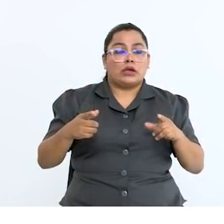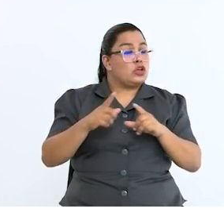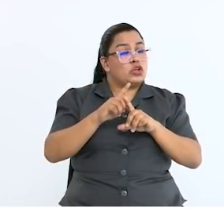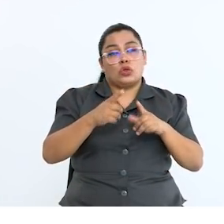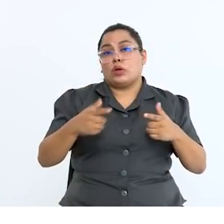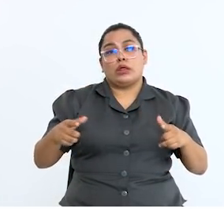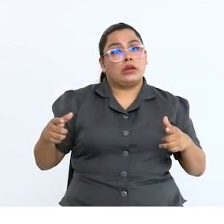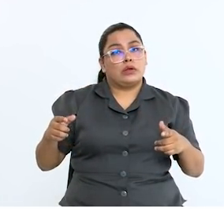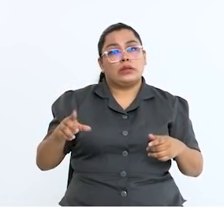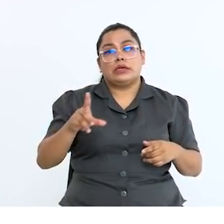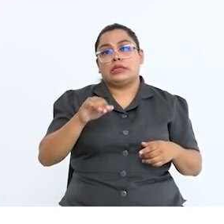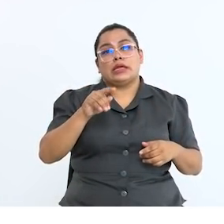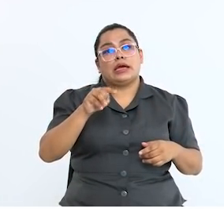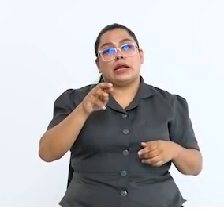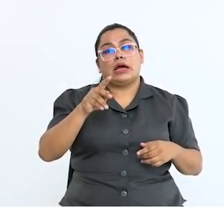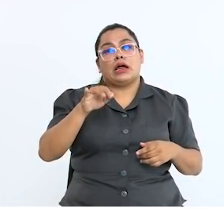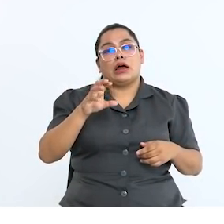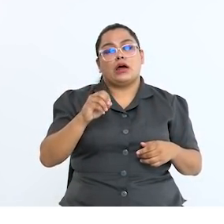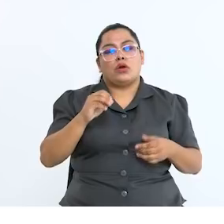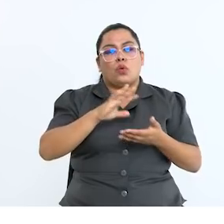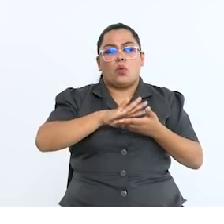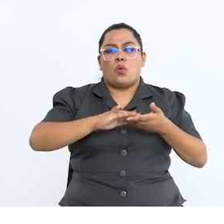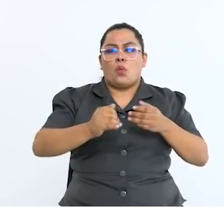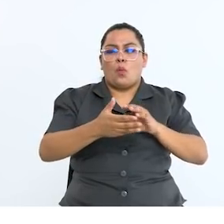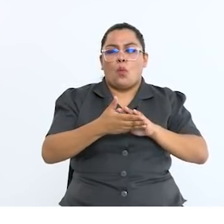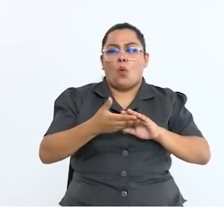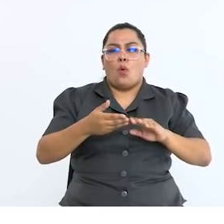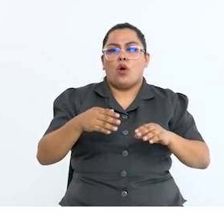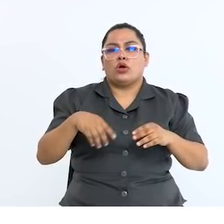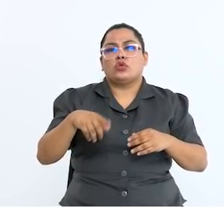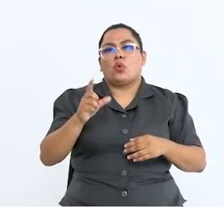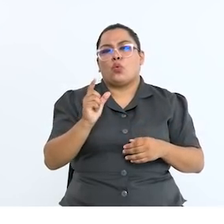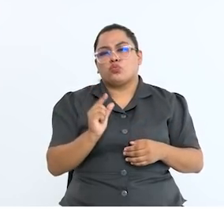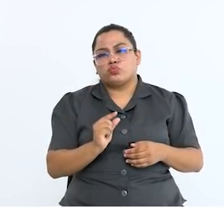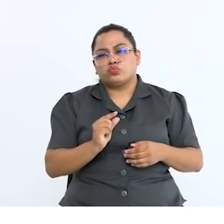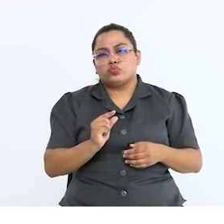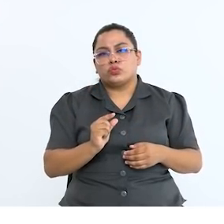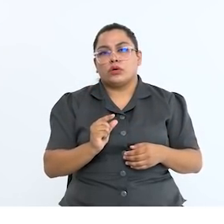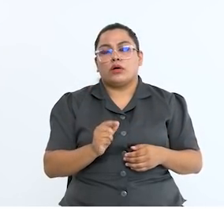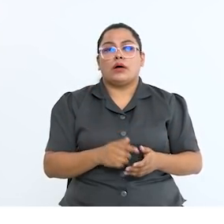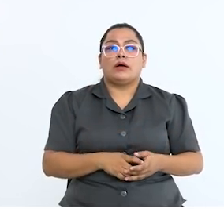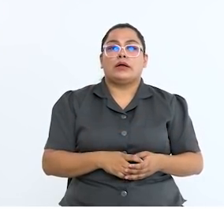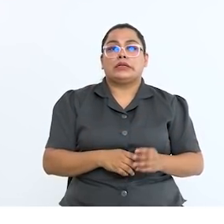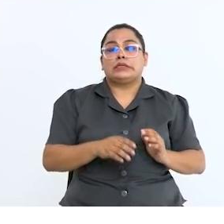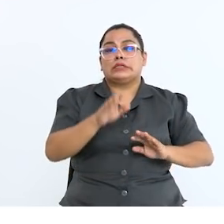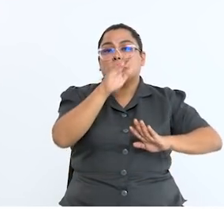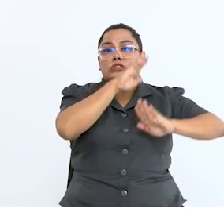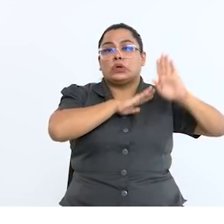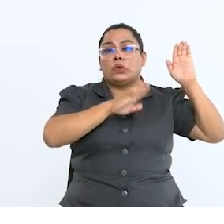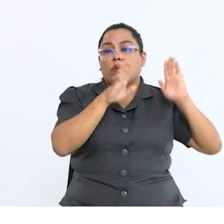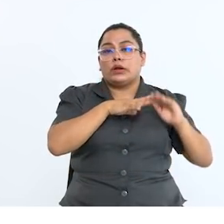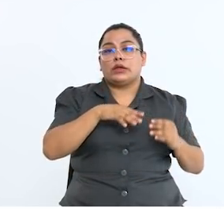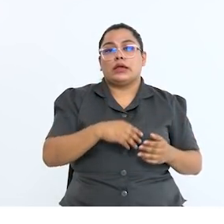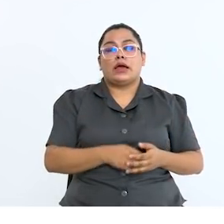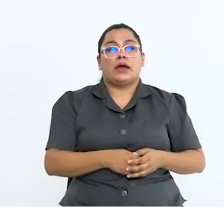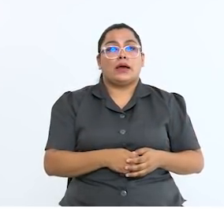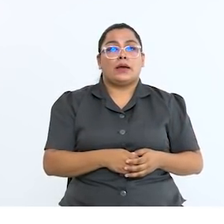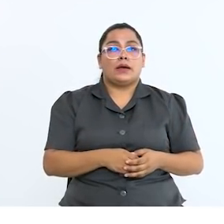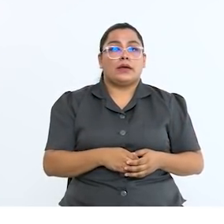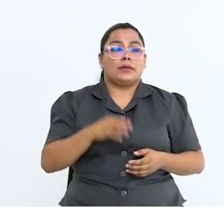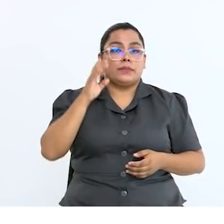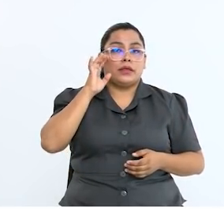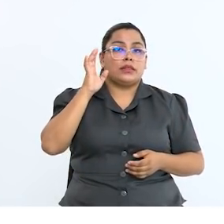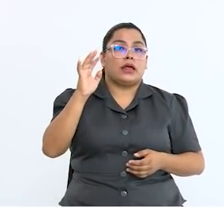no literarios, poemas, retahilas, cuentos cortos, fábulas, noticias, notas,